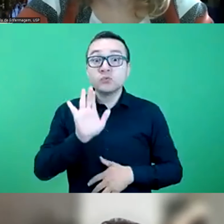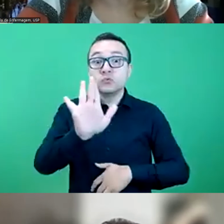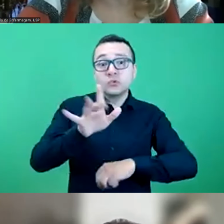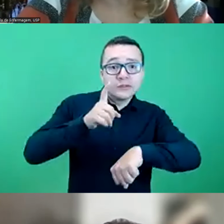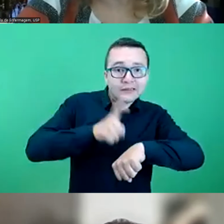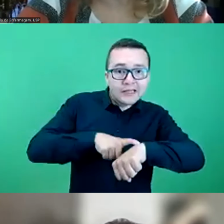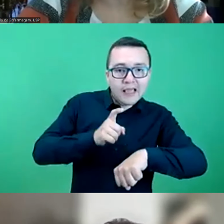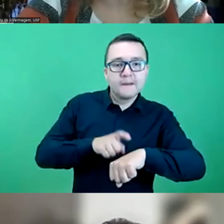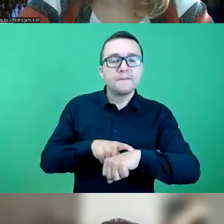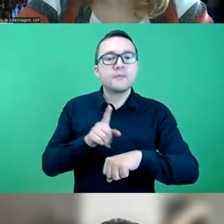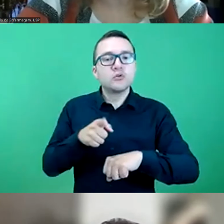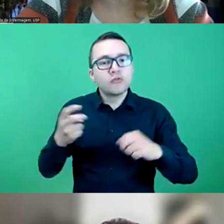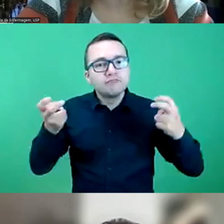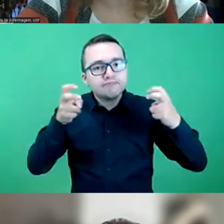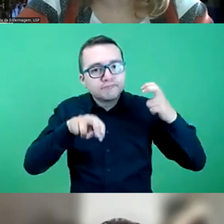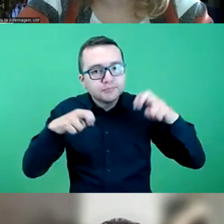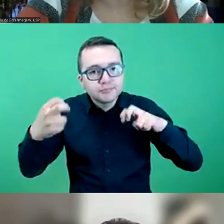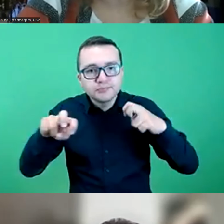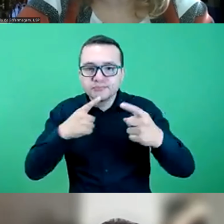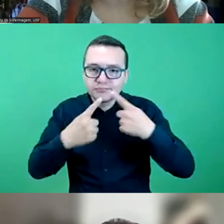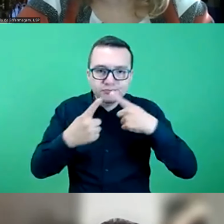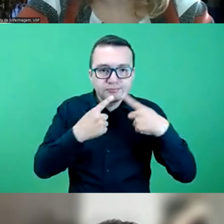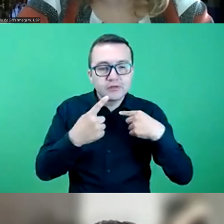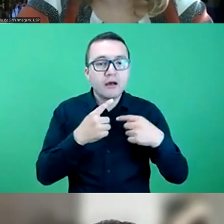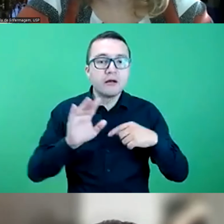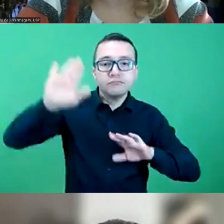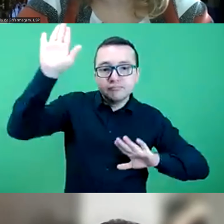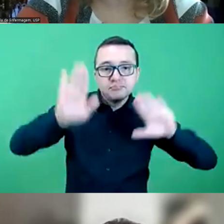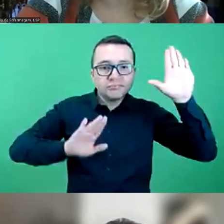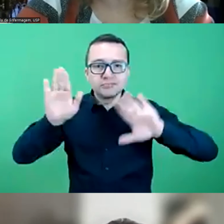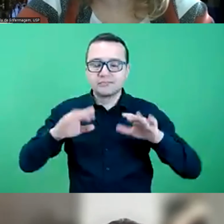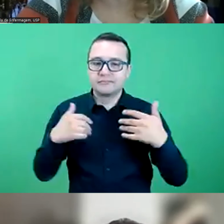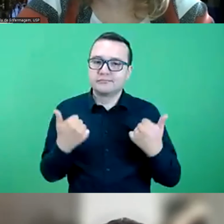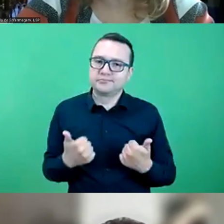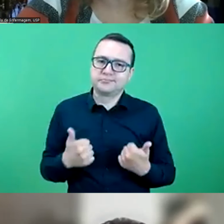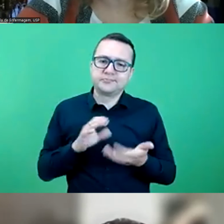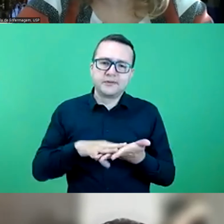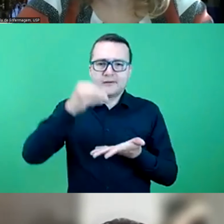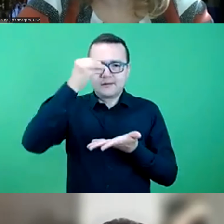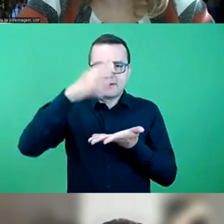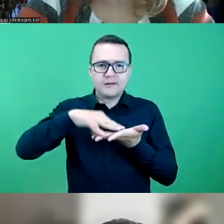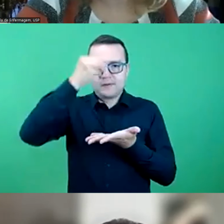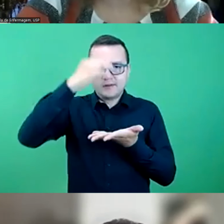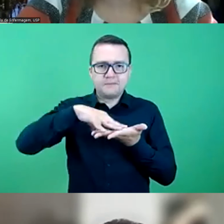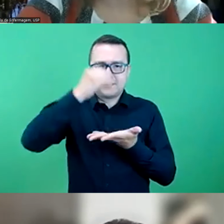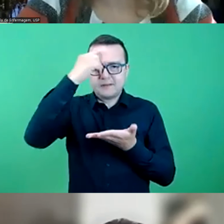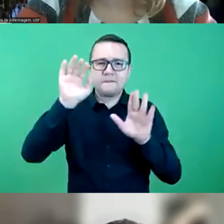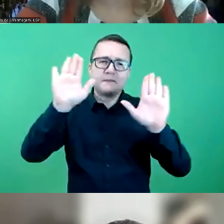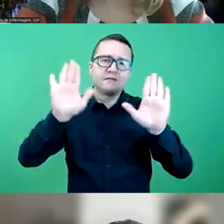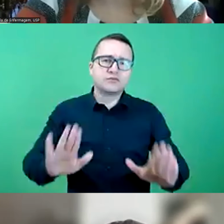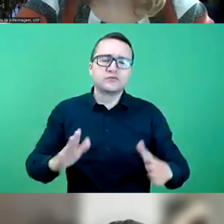para aprender juntos muchas cosas maravillosas. Nos vamos con mucho aprendizaje. Muchas gracias. Buen día.